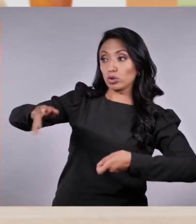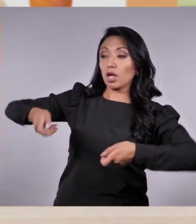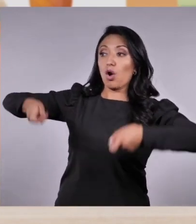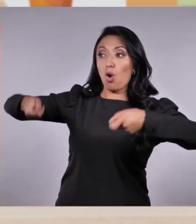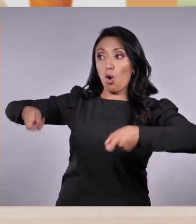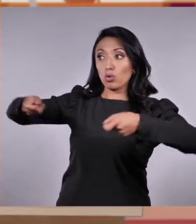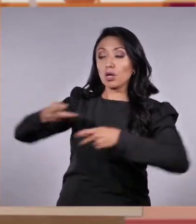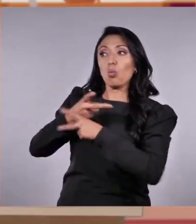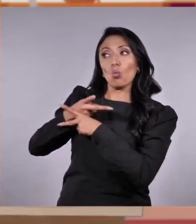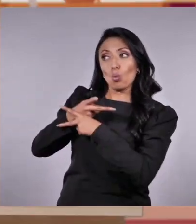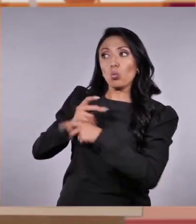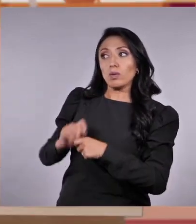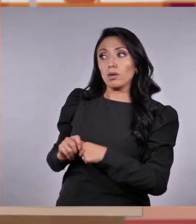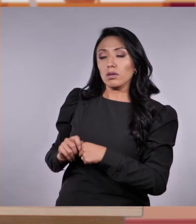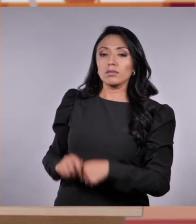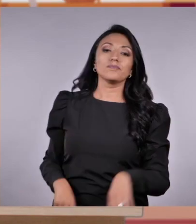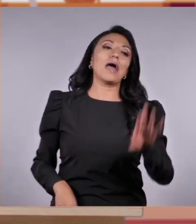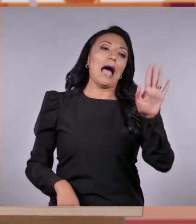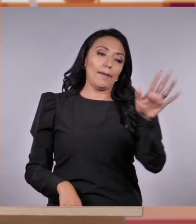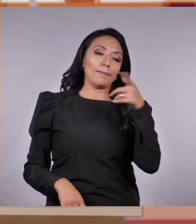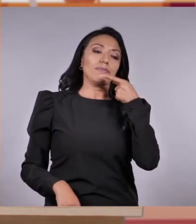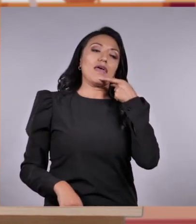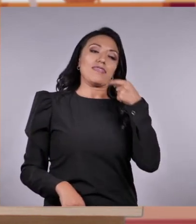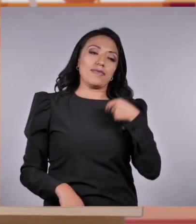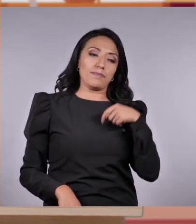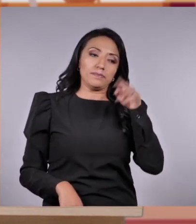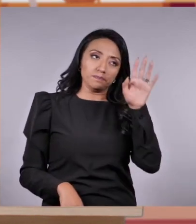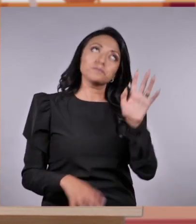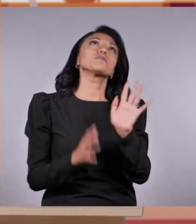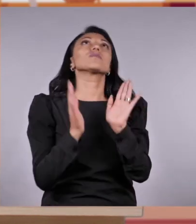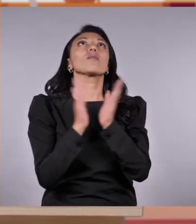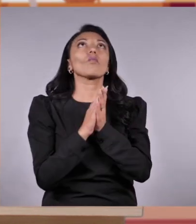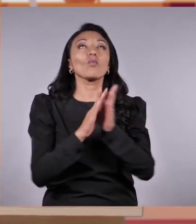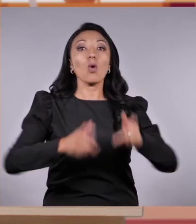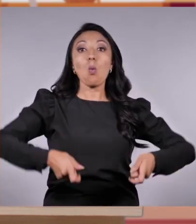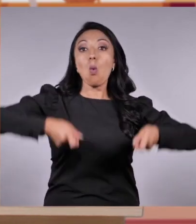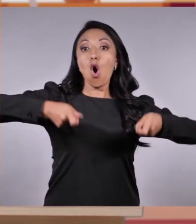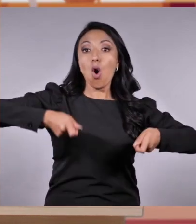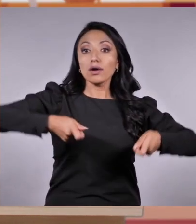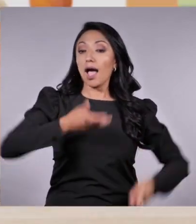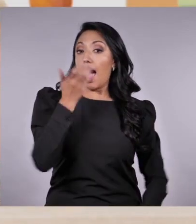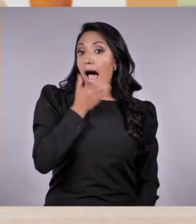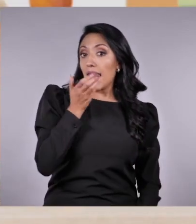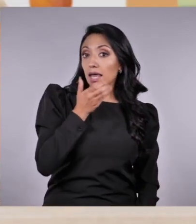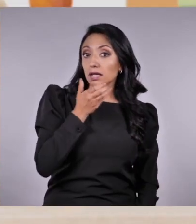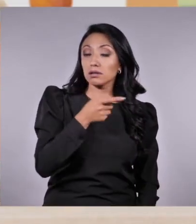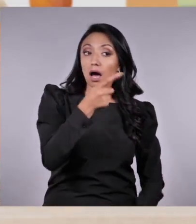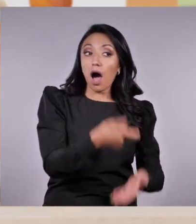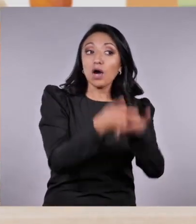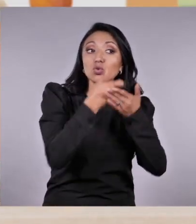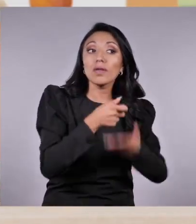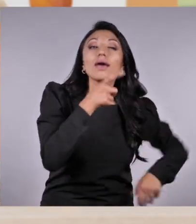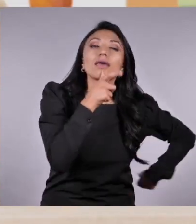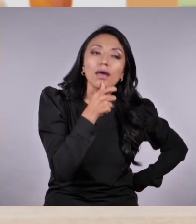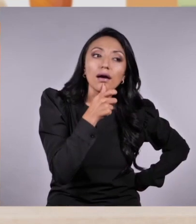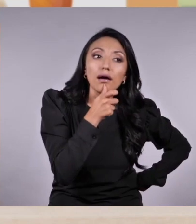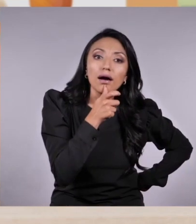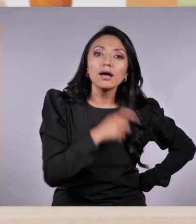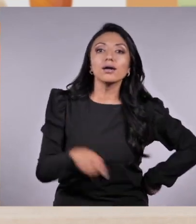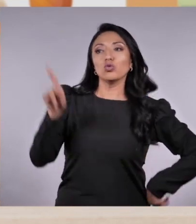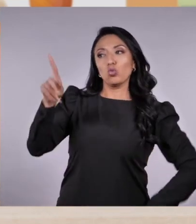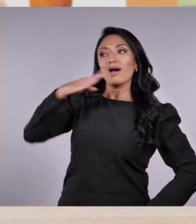en la cocina. A ver, Eli, dime algo. Si tenemos una olla caliente, debemos tener la ayuda de... ¡De